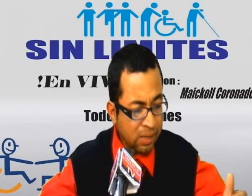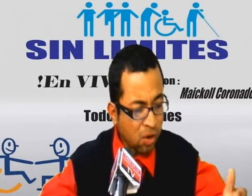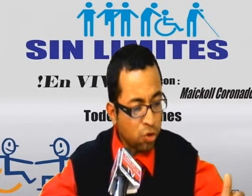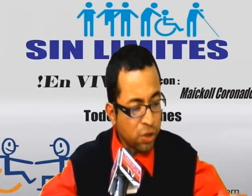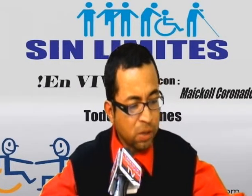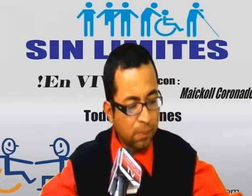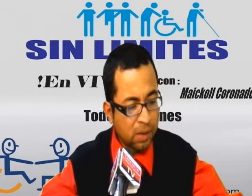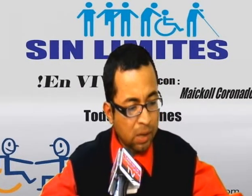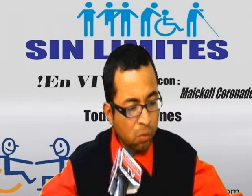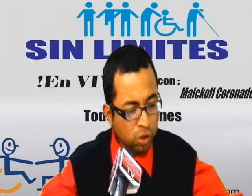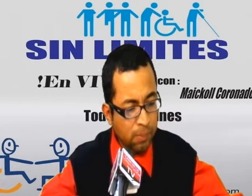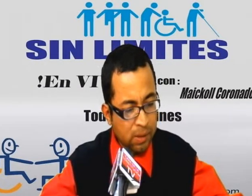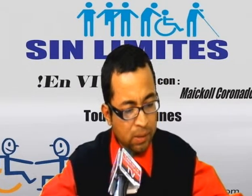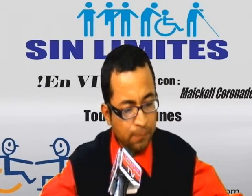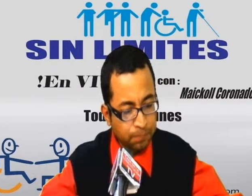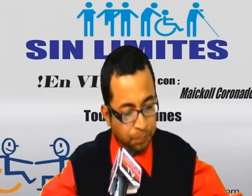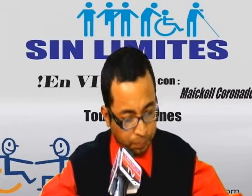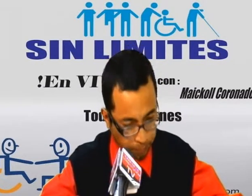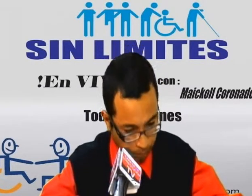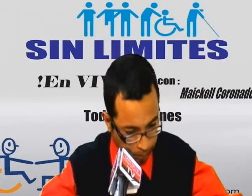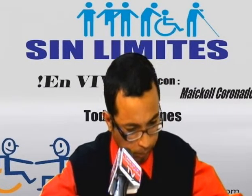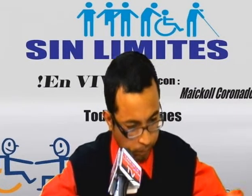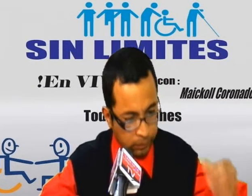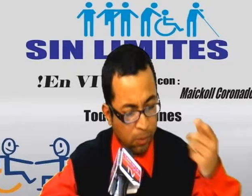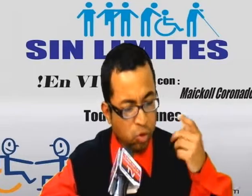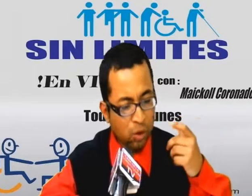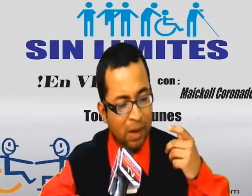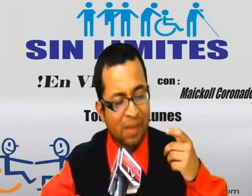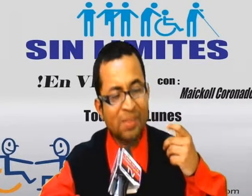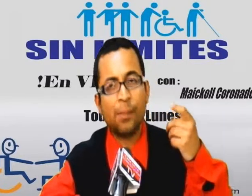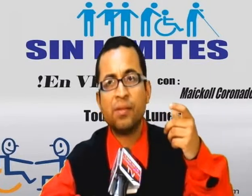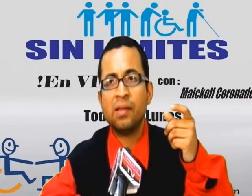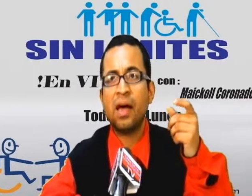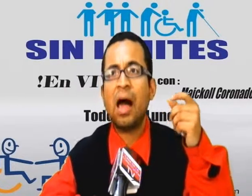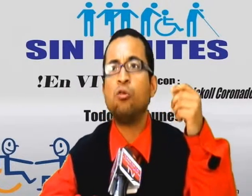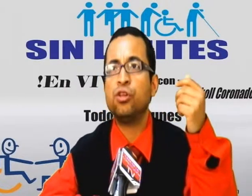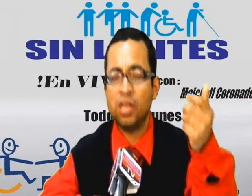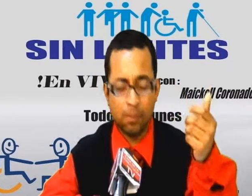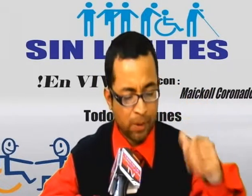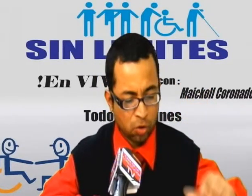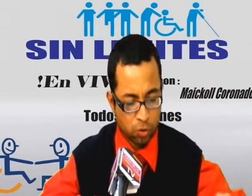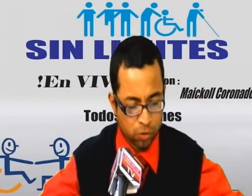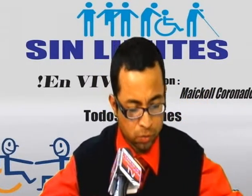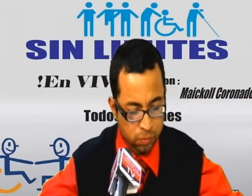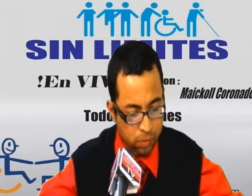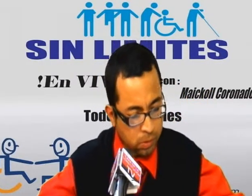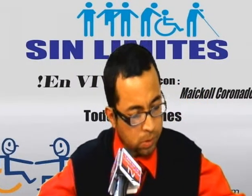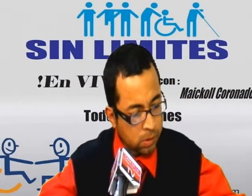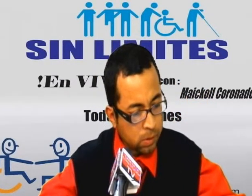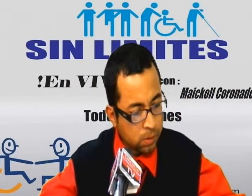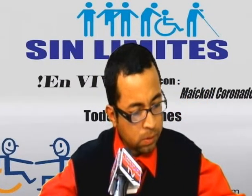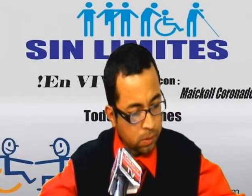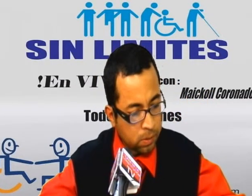Hay que ser conscientes también que justamente, la discapacidad auditiva, mejor dicho.